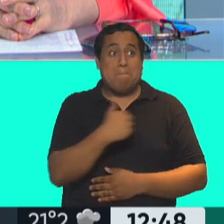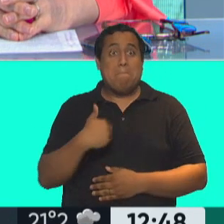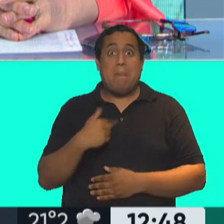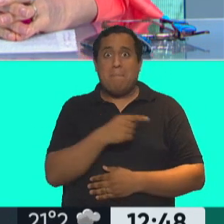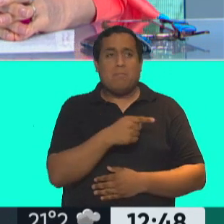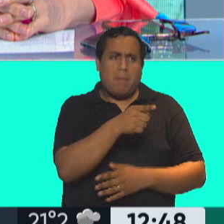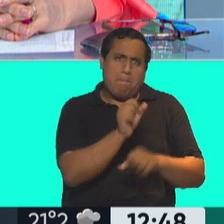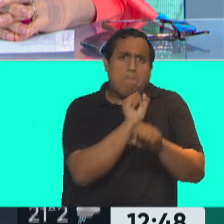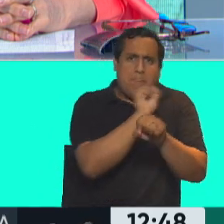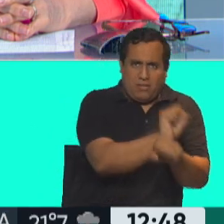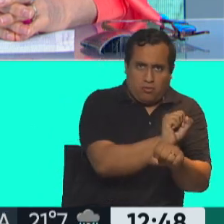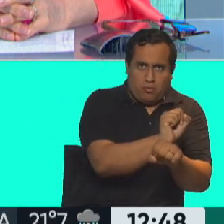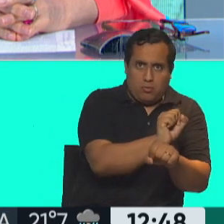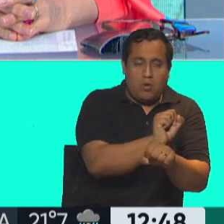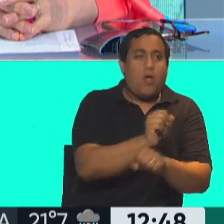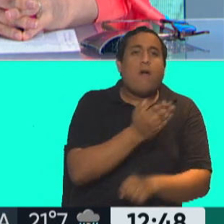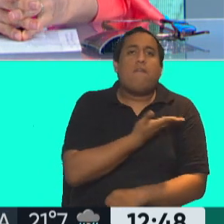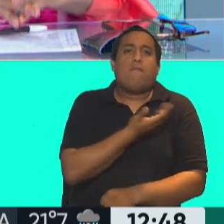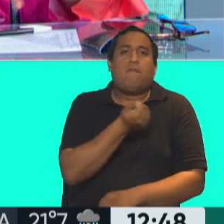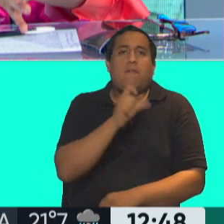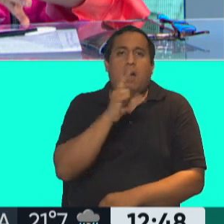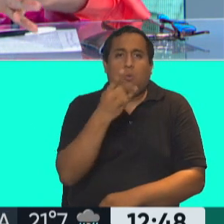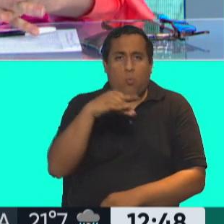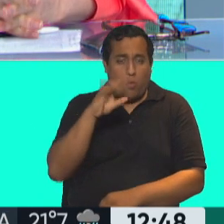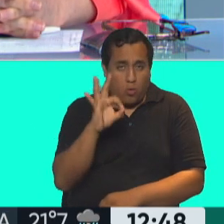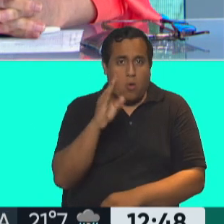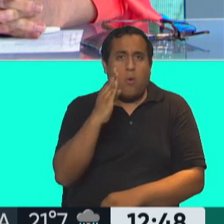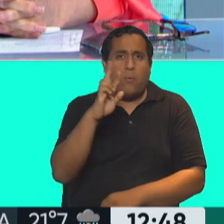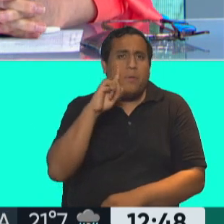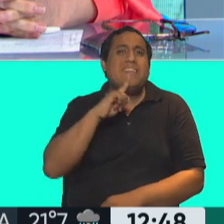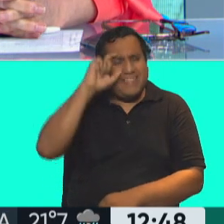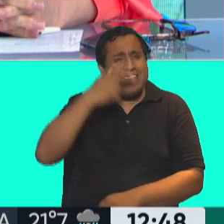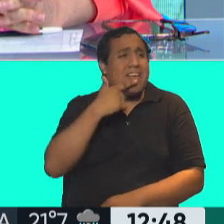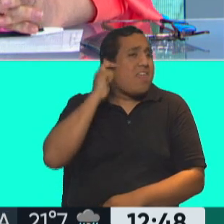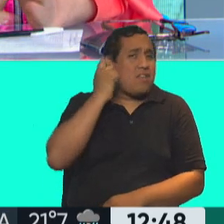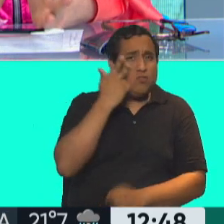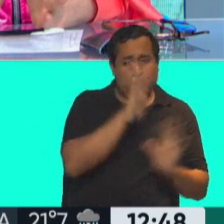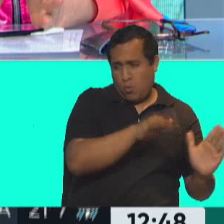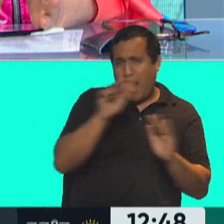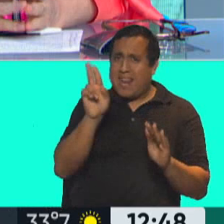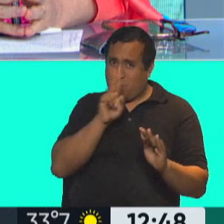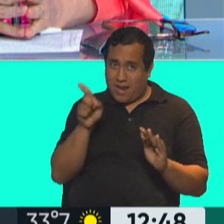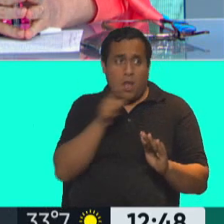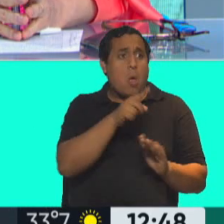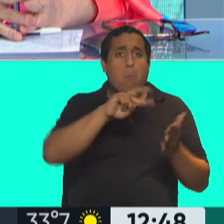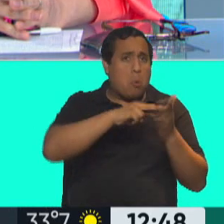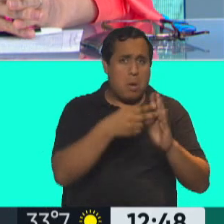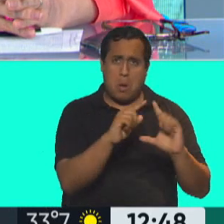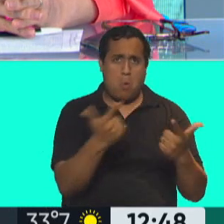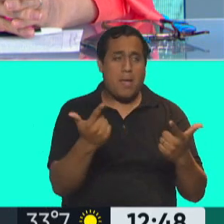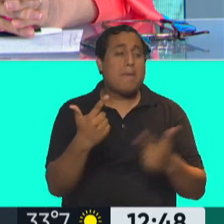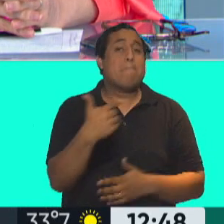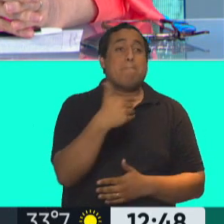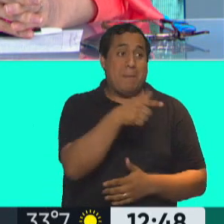porque lo detuvieron sí se llama Facundo brítez 18 años como ella un chico sin ningún problema la madre cuando